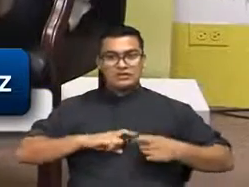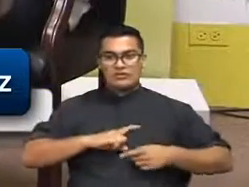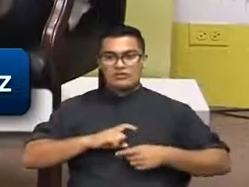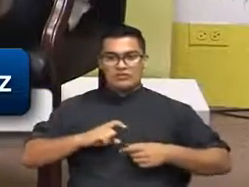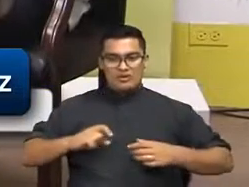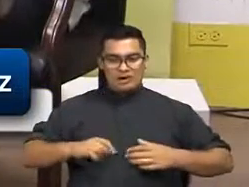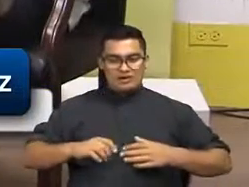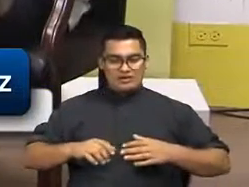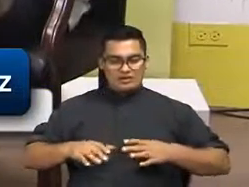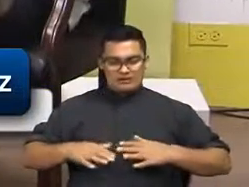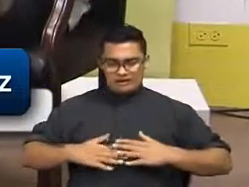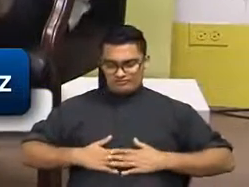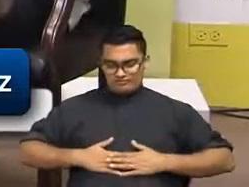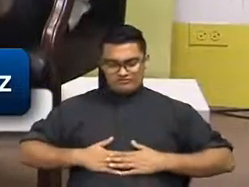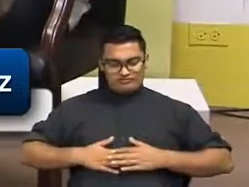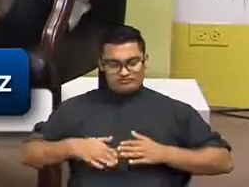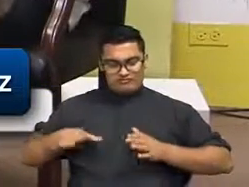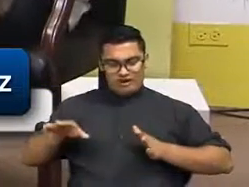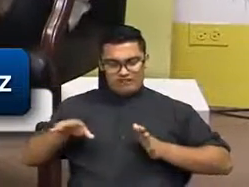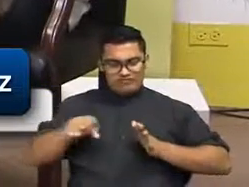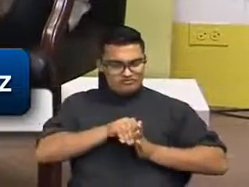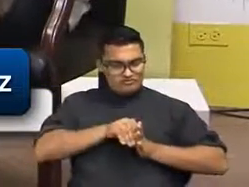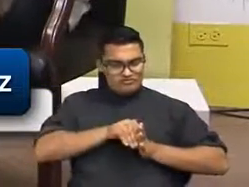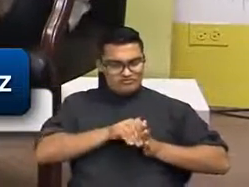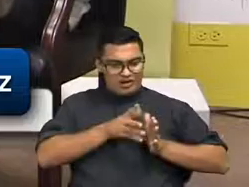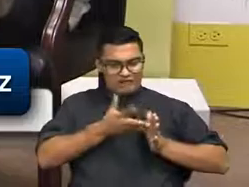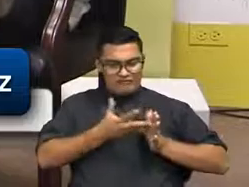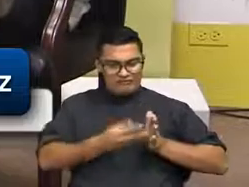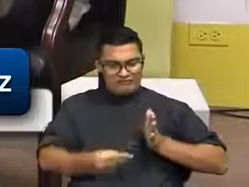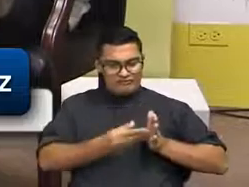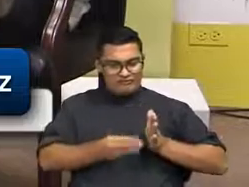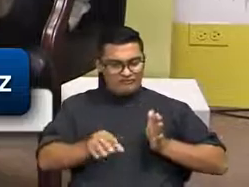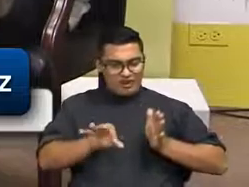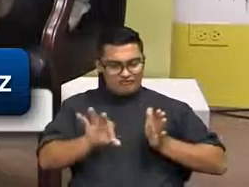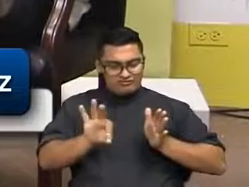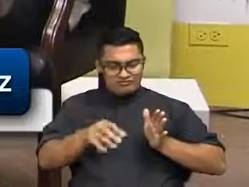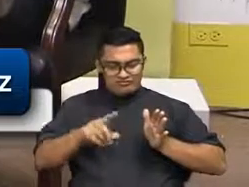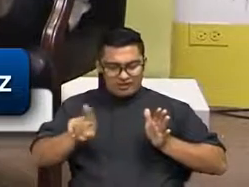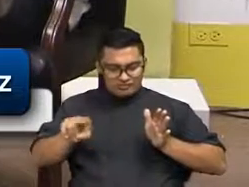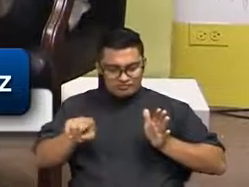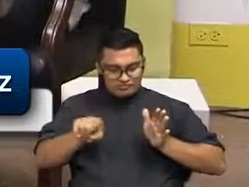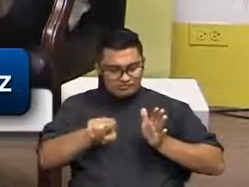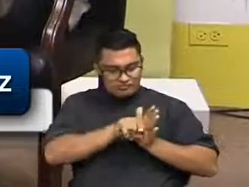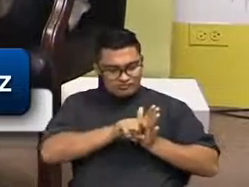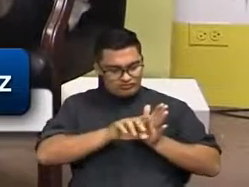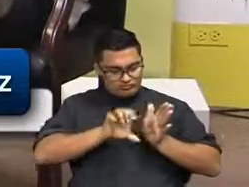intestino y eso van produciendo sangrados que no nos damos cuenta. También